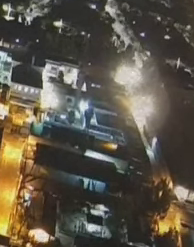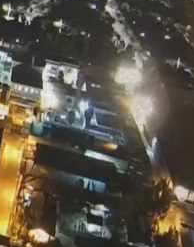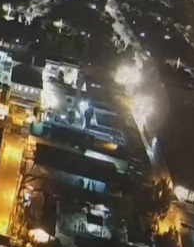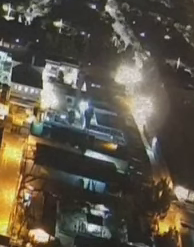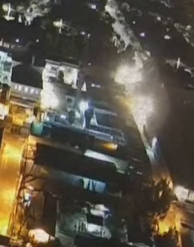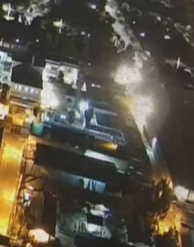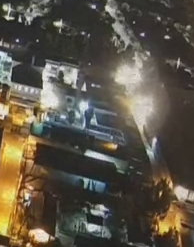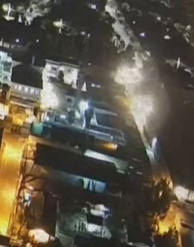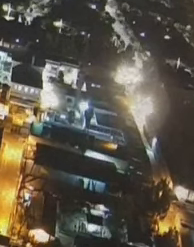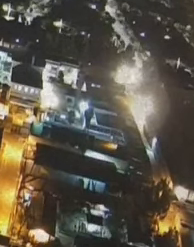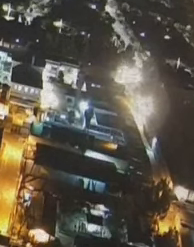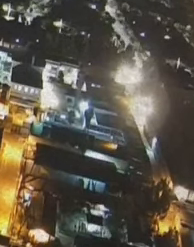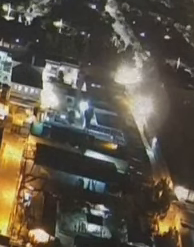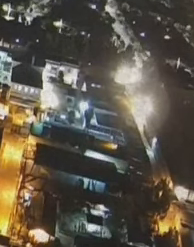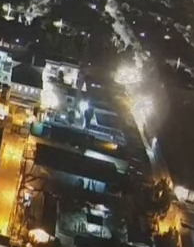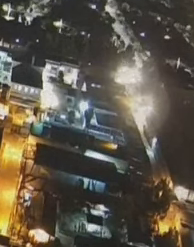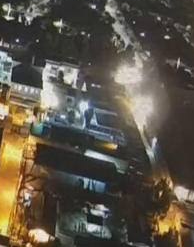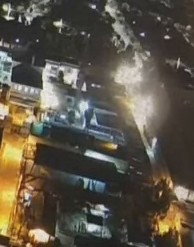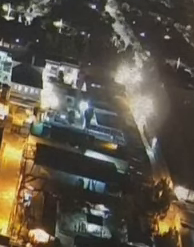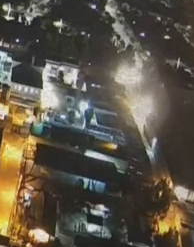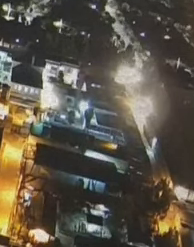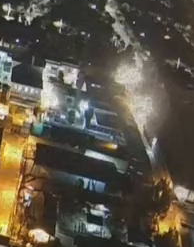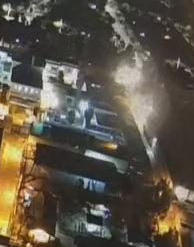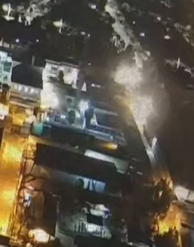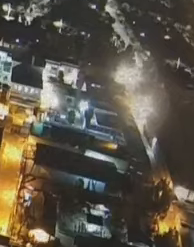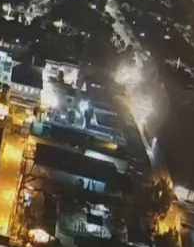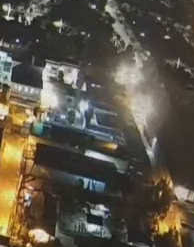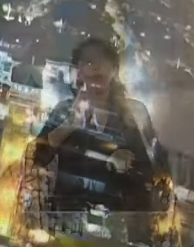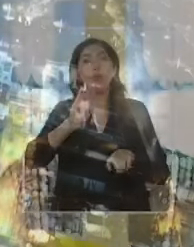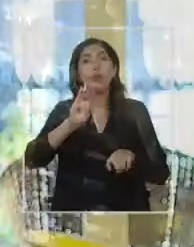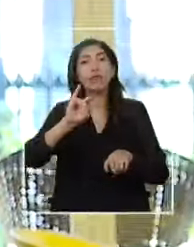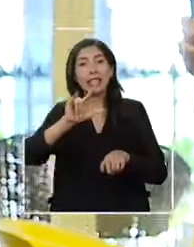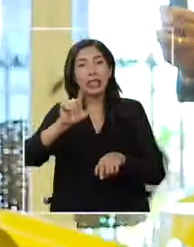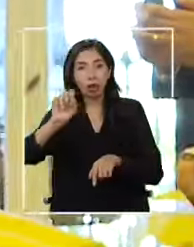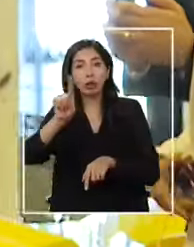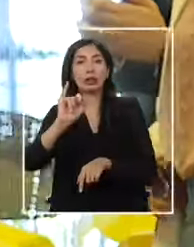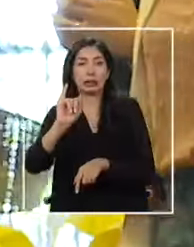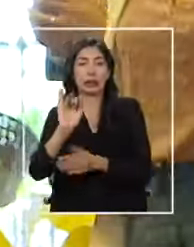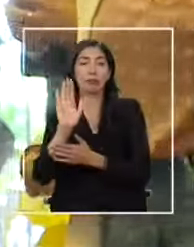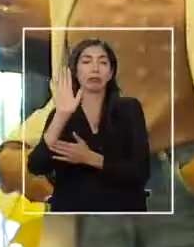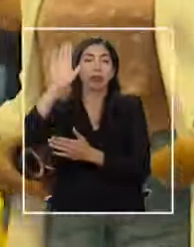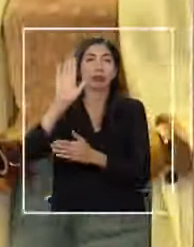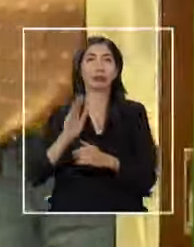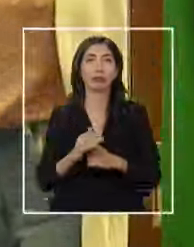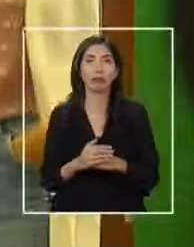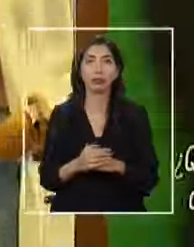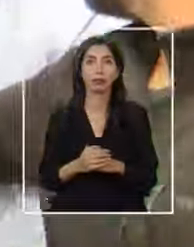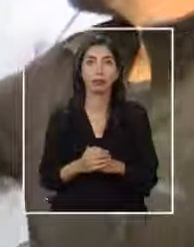decisión que despeja el camino electoral para la exministra Marcela Cubillos.